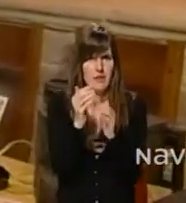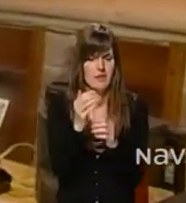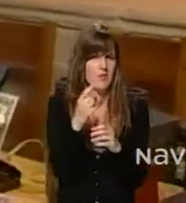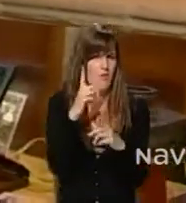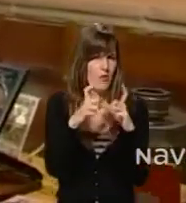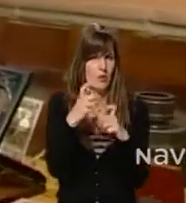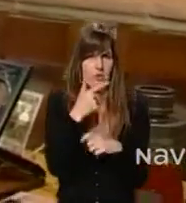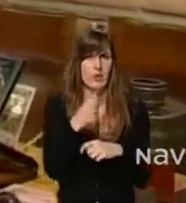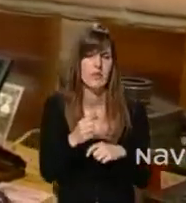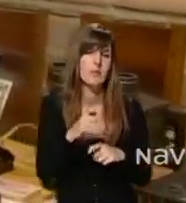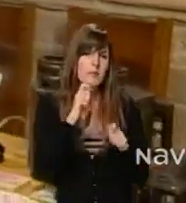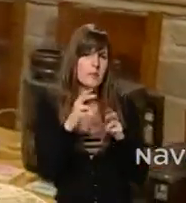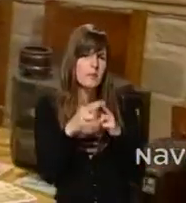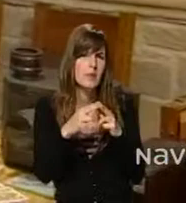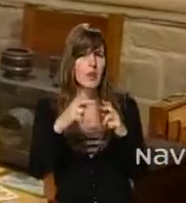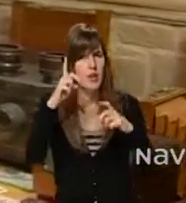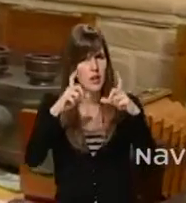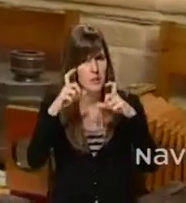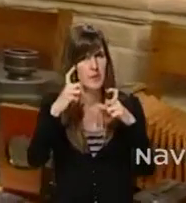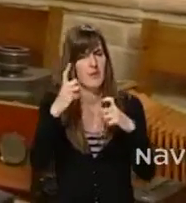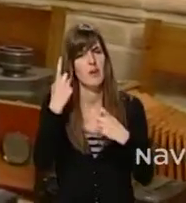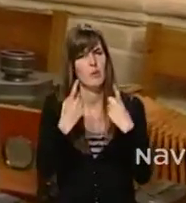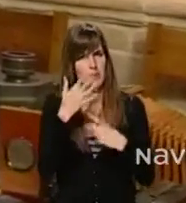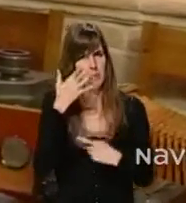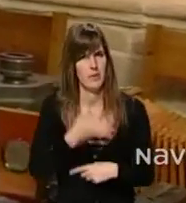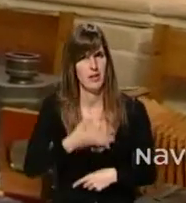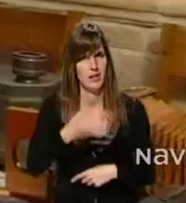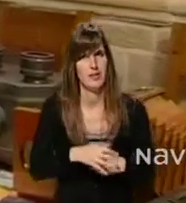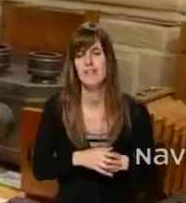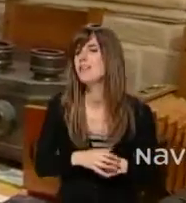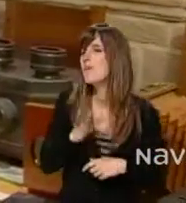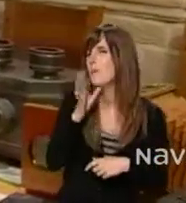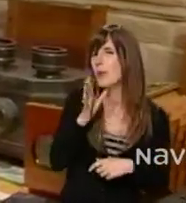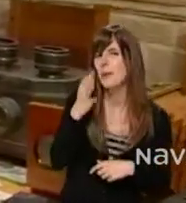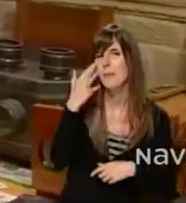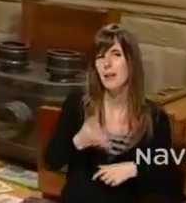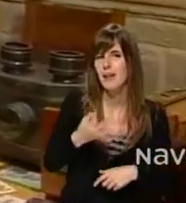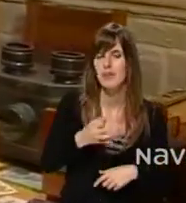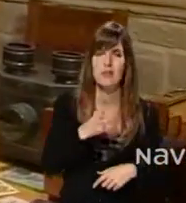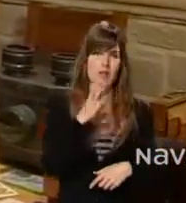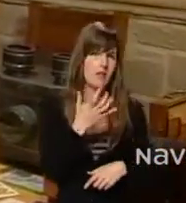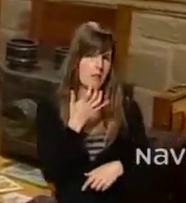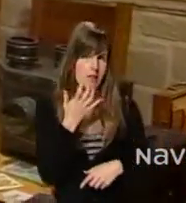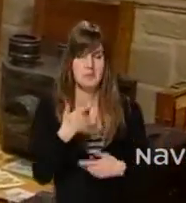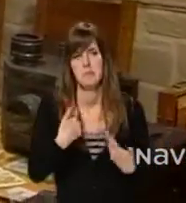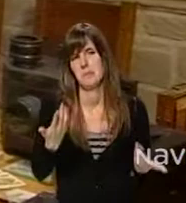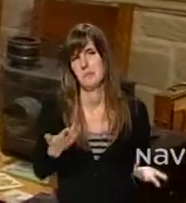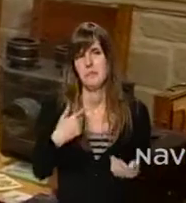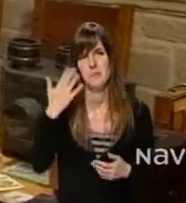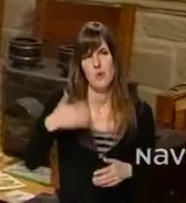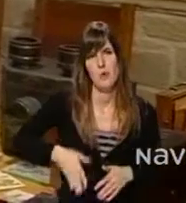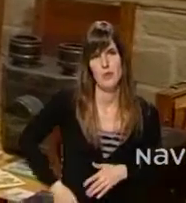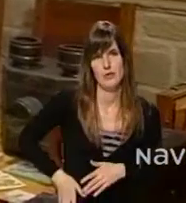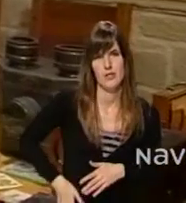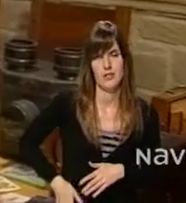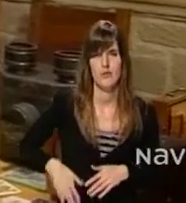fotografía, ¿no? Estas cámaras tenían también su peligro, ¿no? ¿En qué sentido? Hombre, uno si la llevaba, por ejemplo, en el